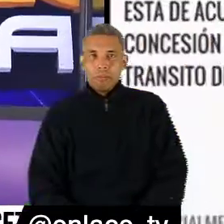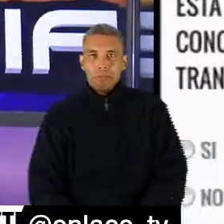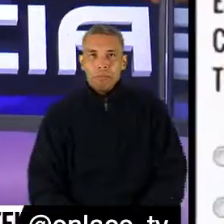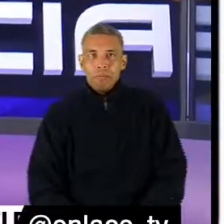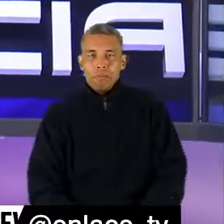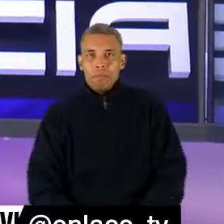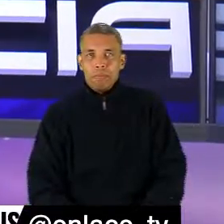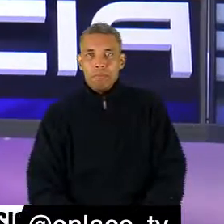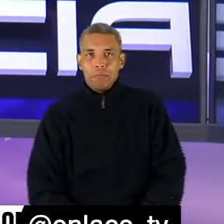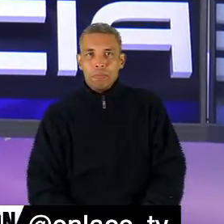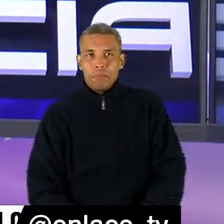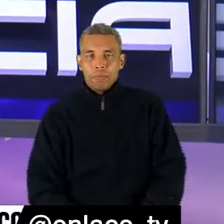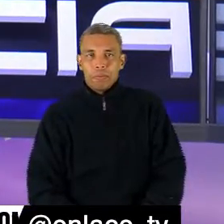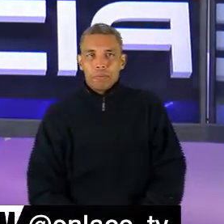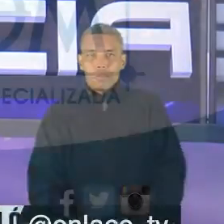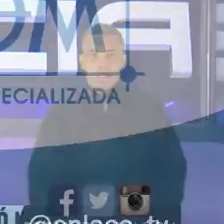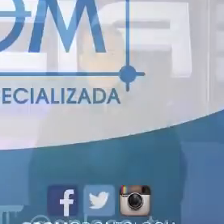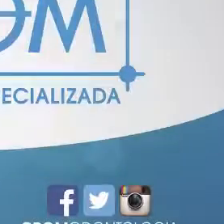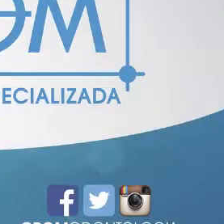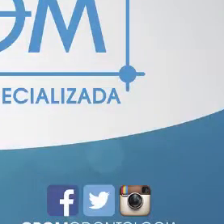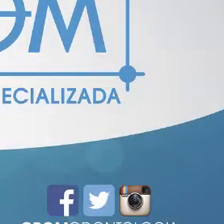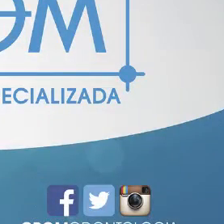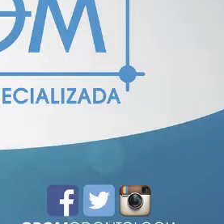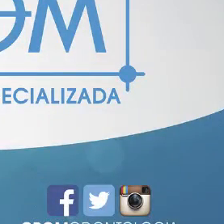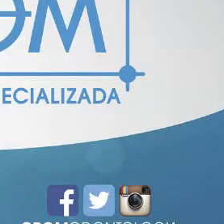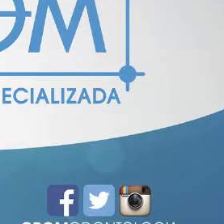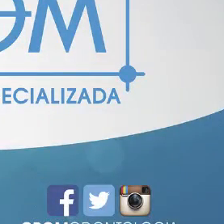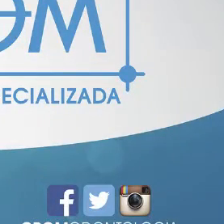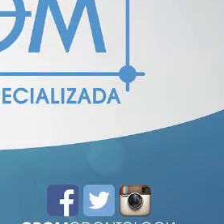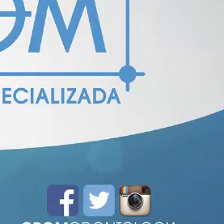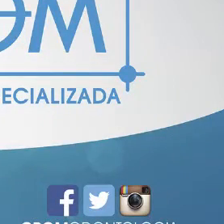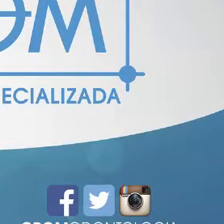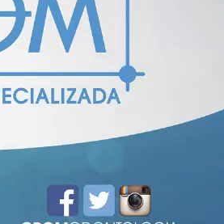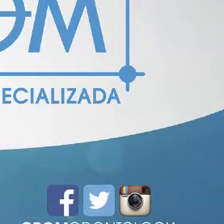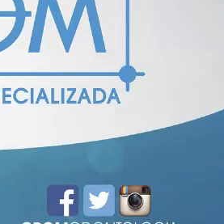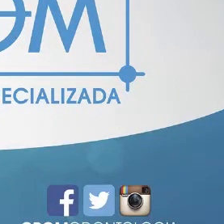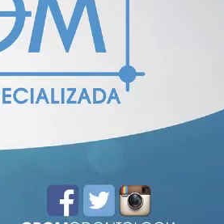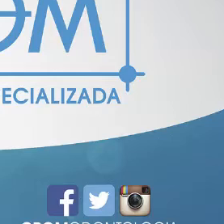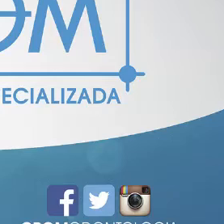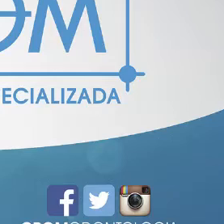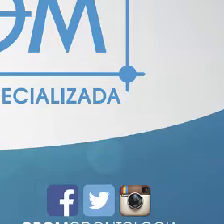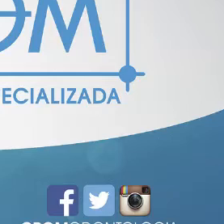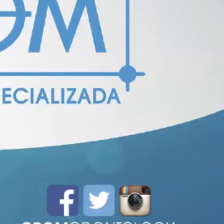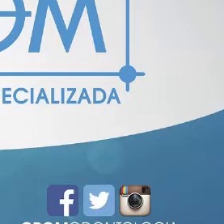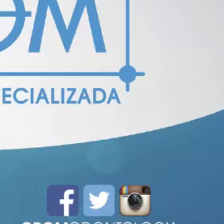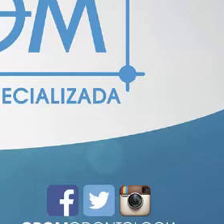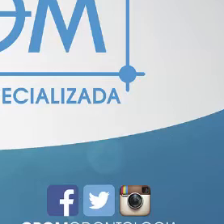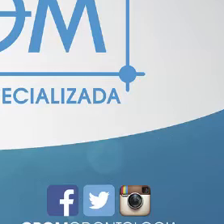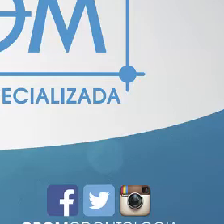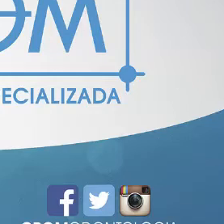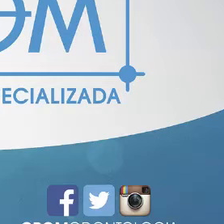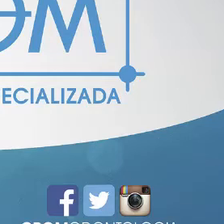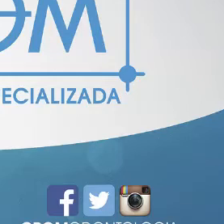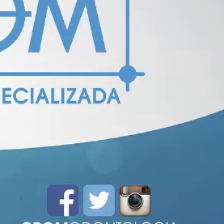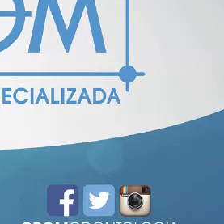www.enlacetelevisión.com. Visítenos. Y al mal tiempo, buena cara. Desde 1994, Chrome es la sonrisa de Barranca